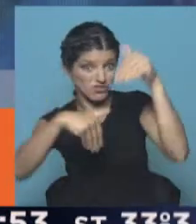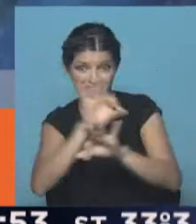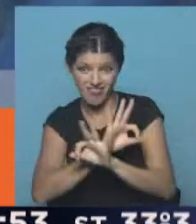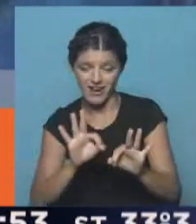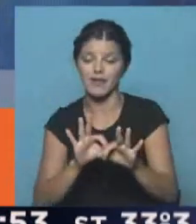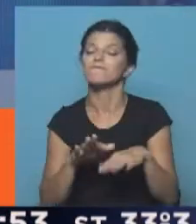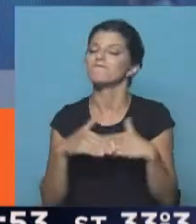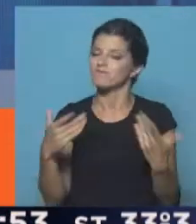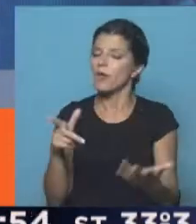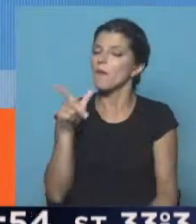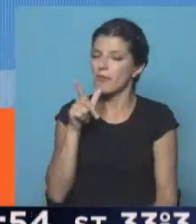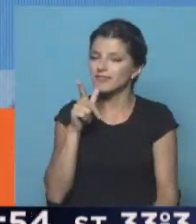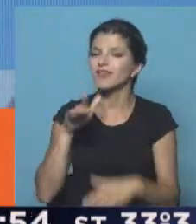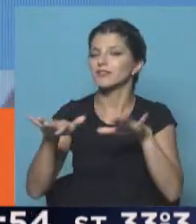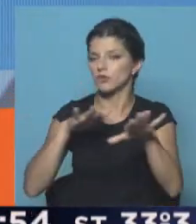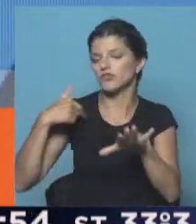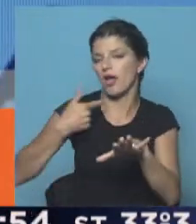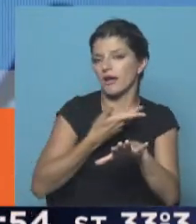una situación general